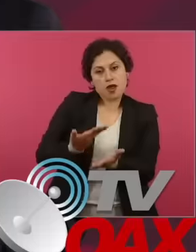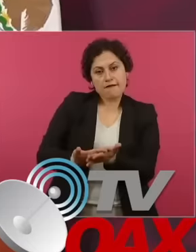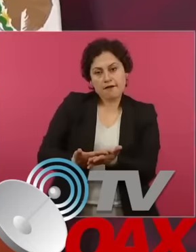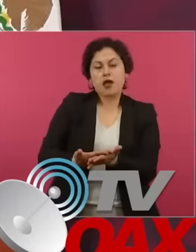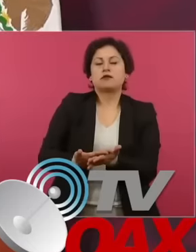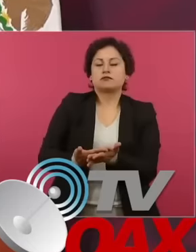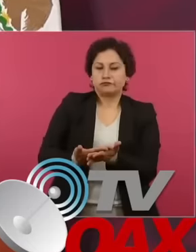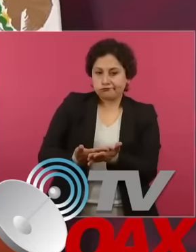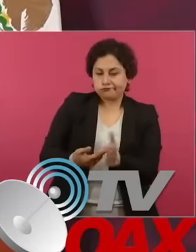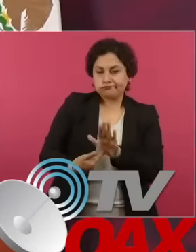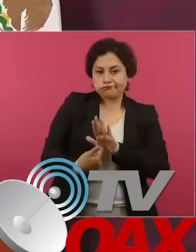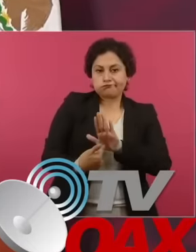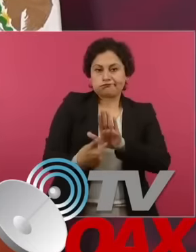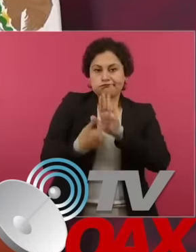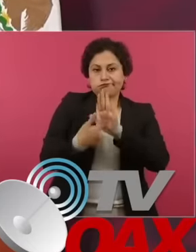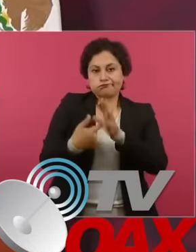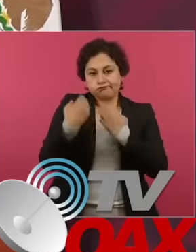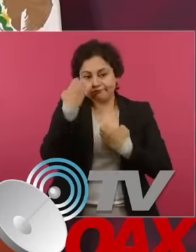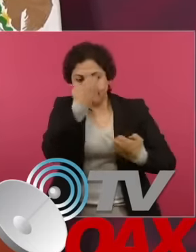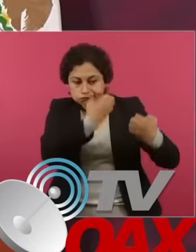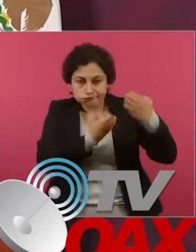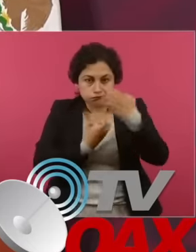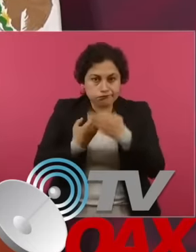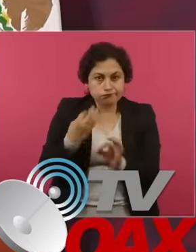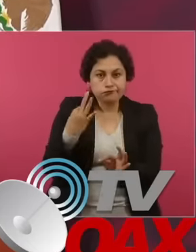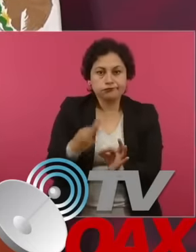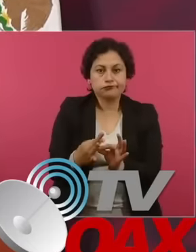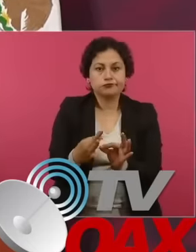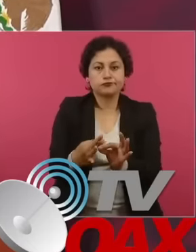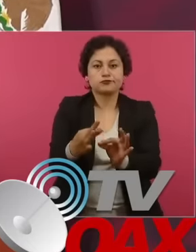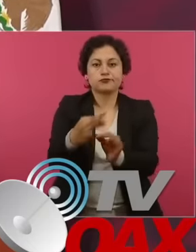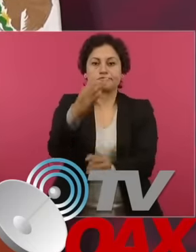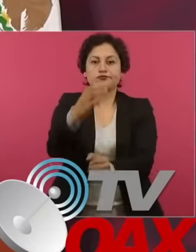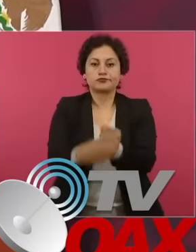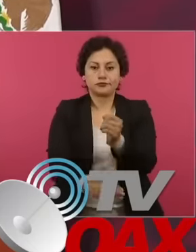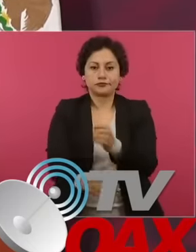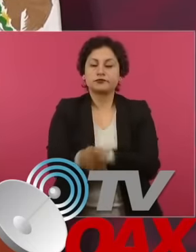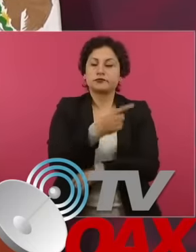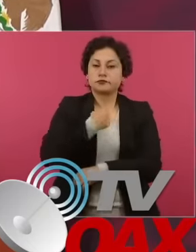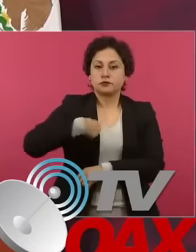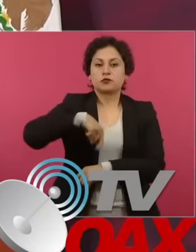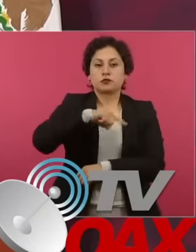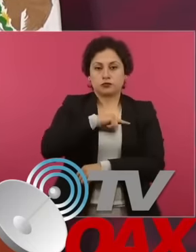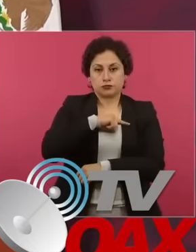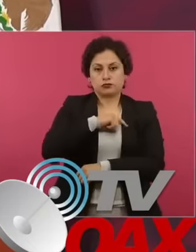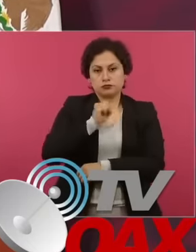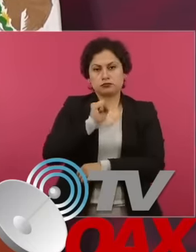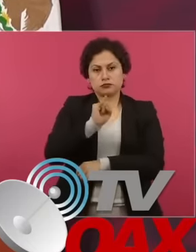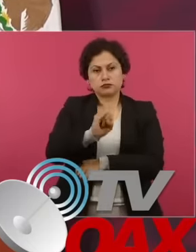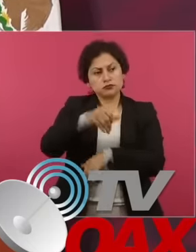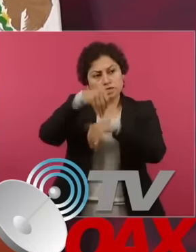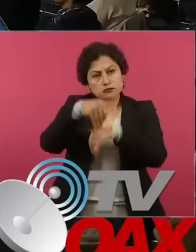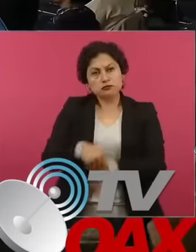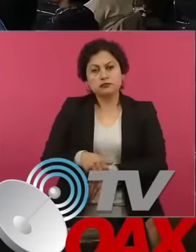y que se desahogue todo lo que queremos sobre este tema.